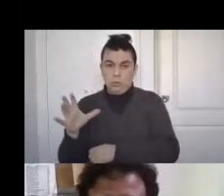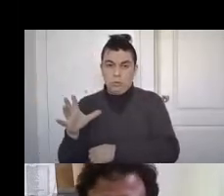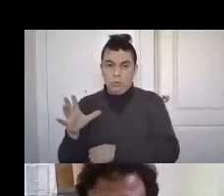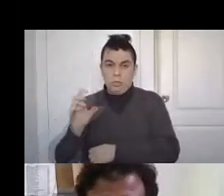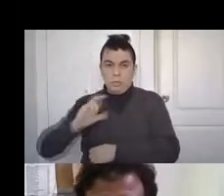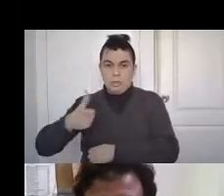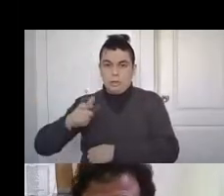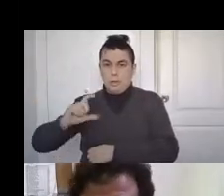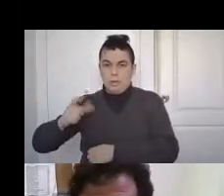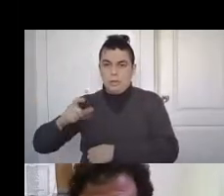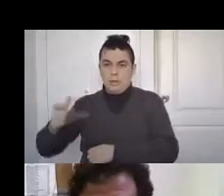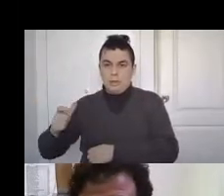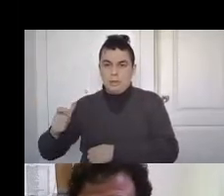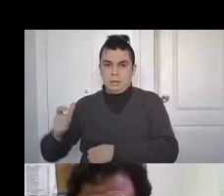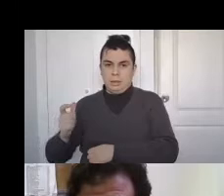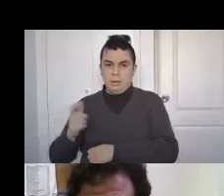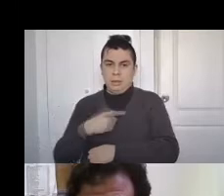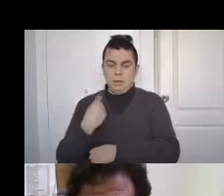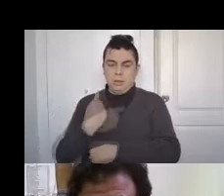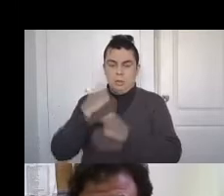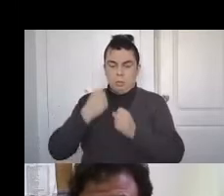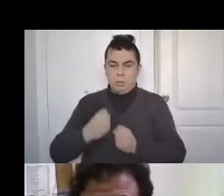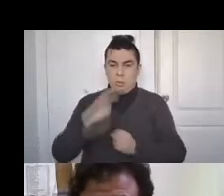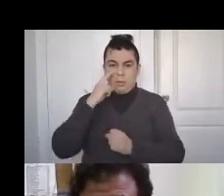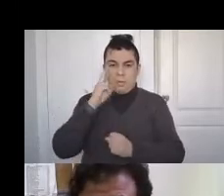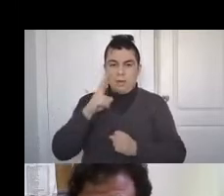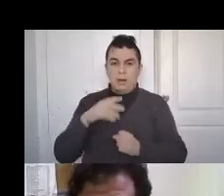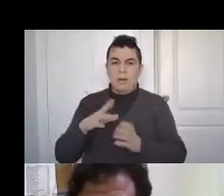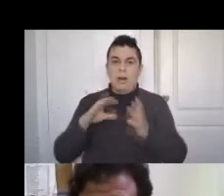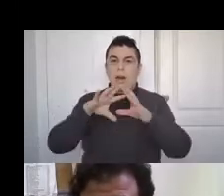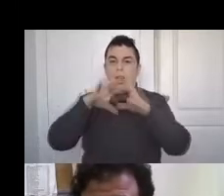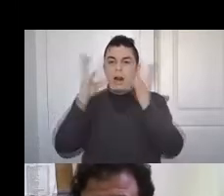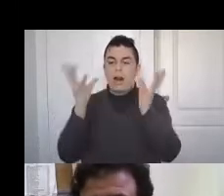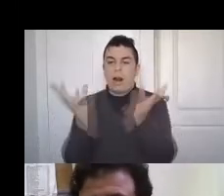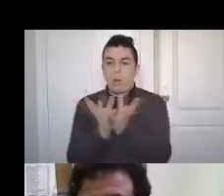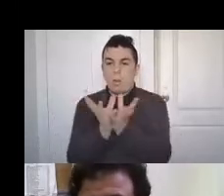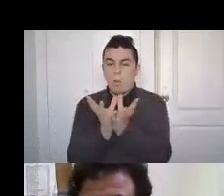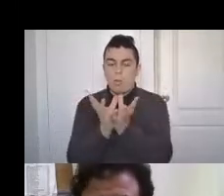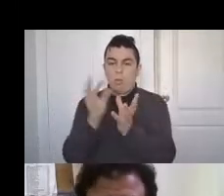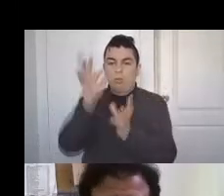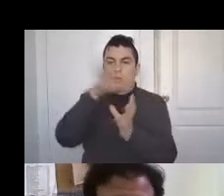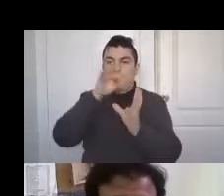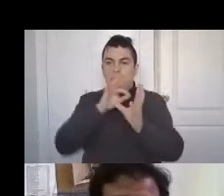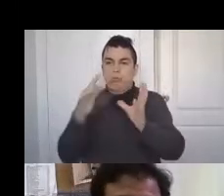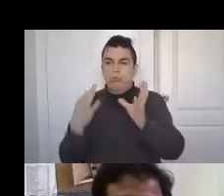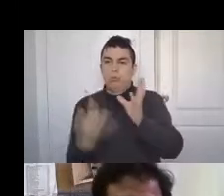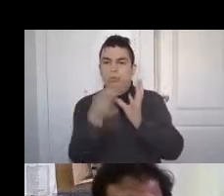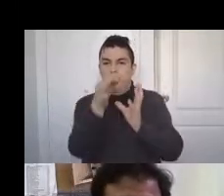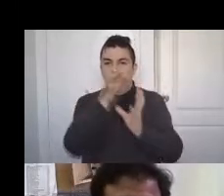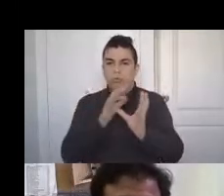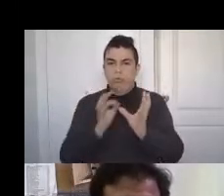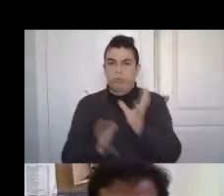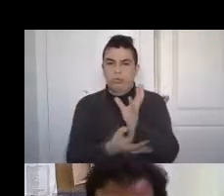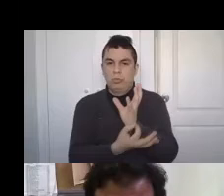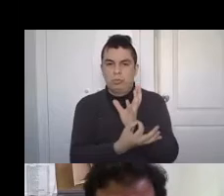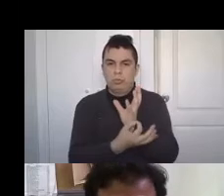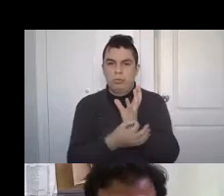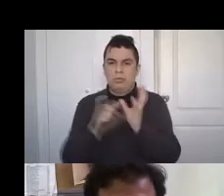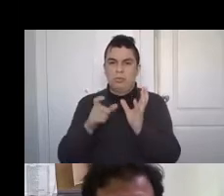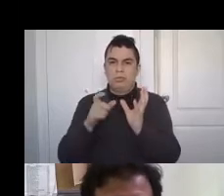G. Y podemos ver la distribución a nivel mundial, ¿cierto?, de este linaje que se toma el control de todos los virus